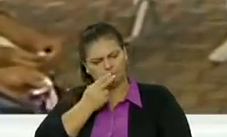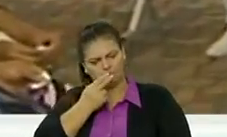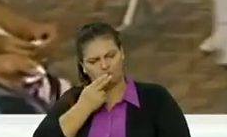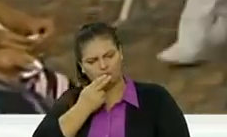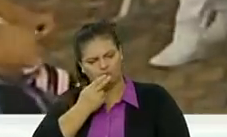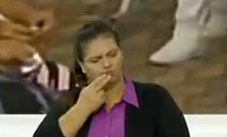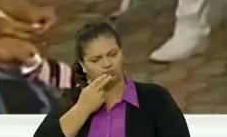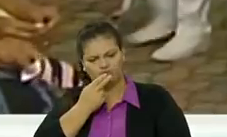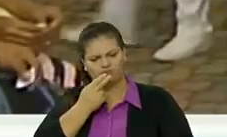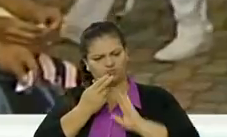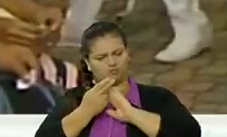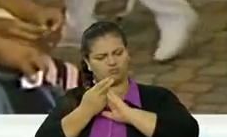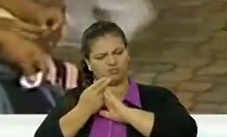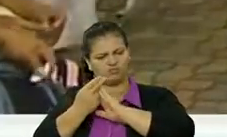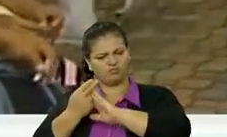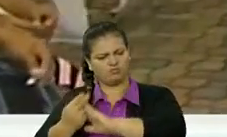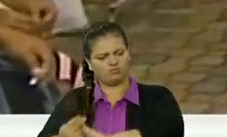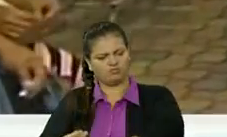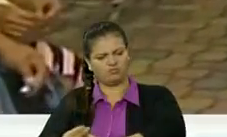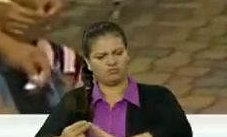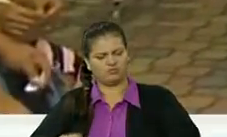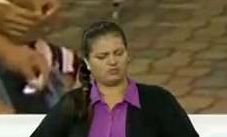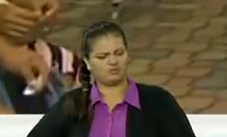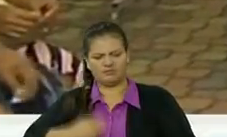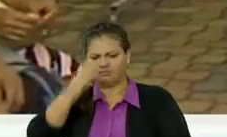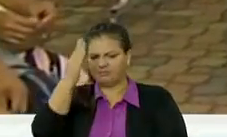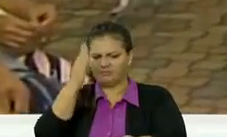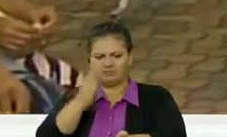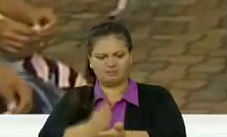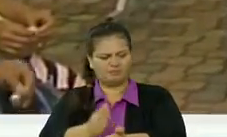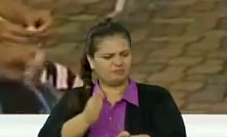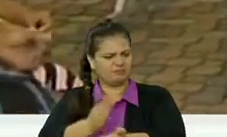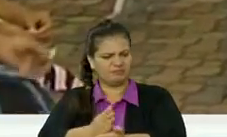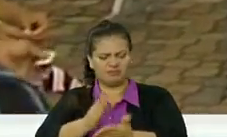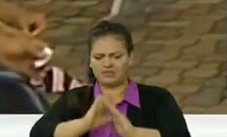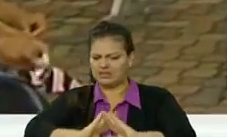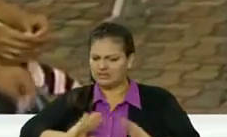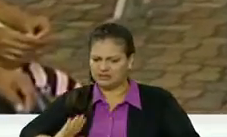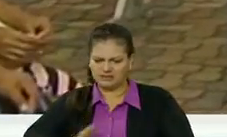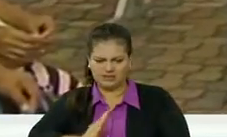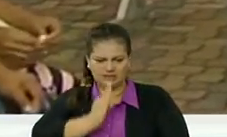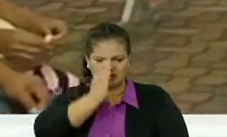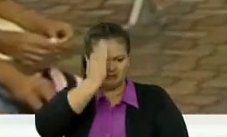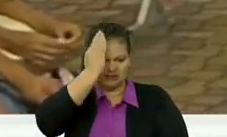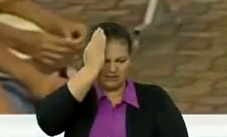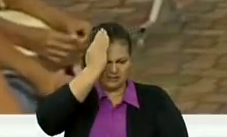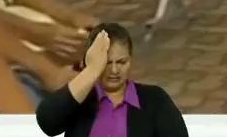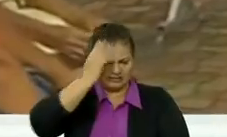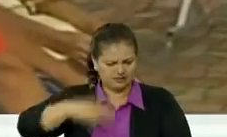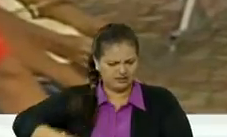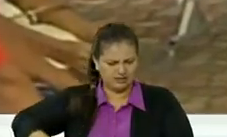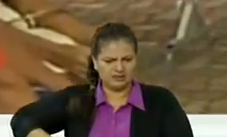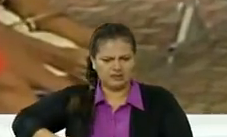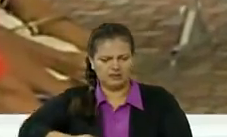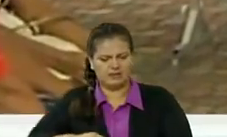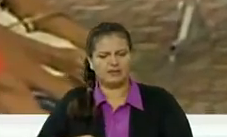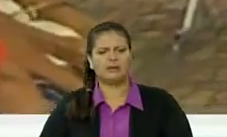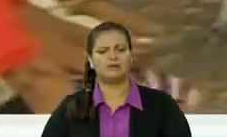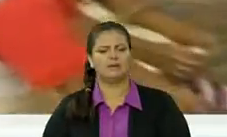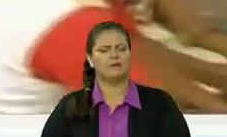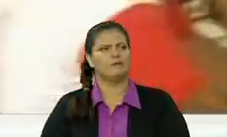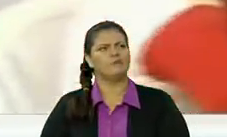mejor ventilación, su sistema respiratorio va a funcionar mejor, sus bronquios van a estar más activos, inclusive los riesgos, como dice el